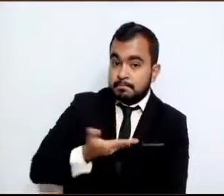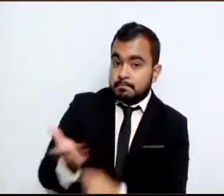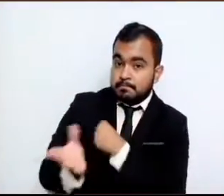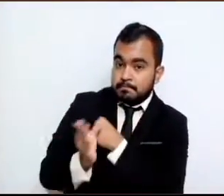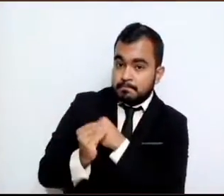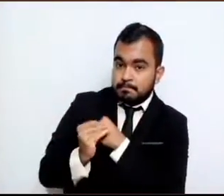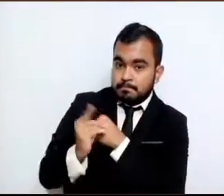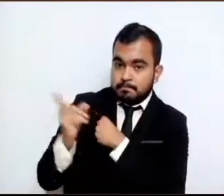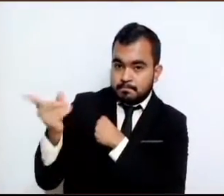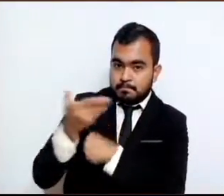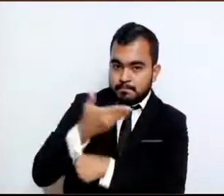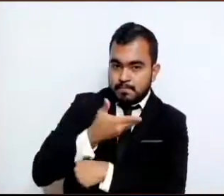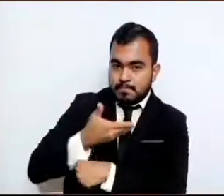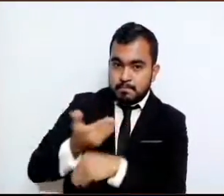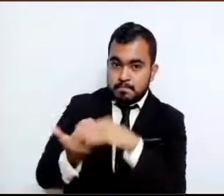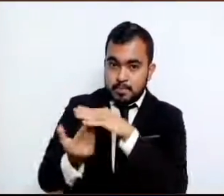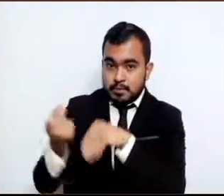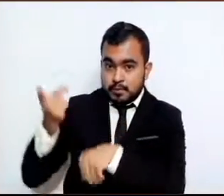mesa.